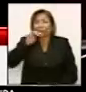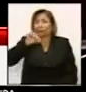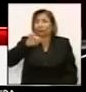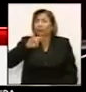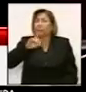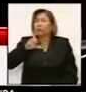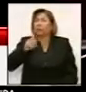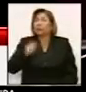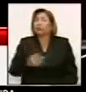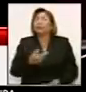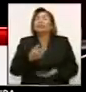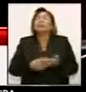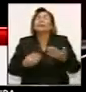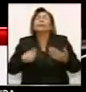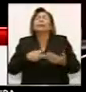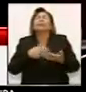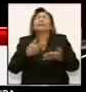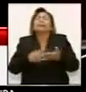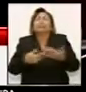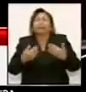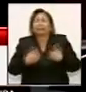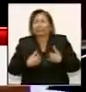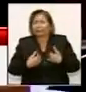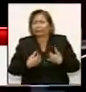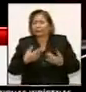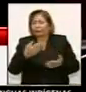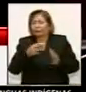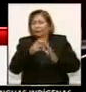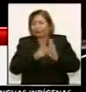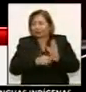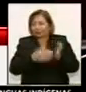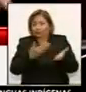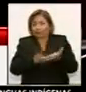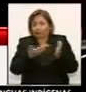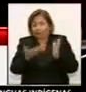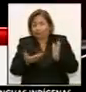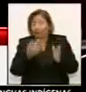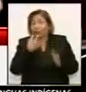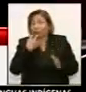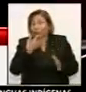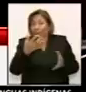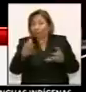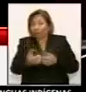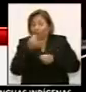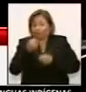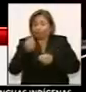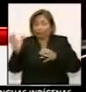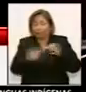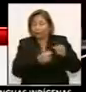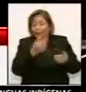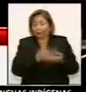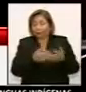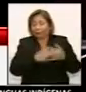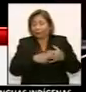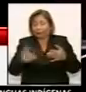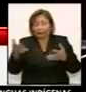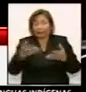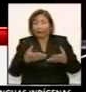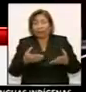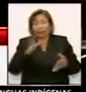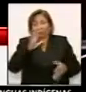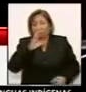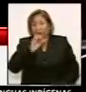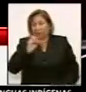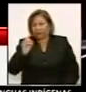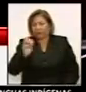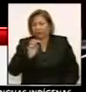¿Y qué es la posición que teníamos nosotros, por lo menos la que tenía yo y la que se planteó? Habiendo dicho que se embargaba, se allanaba, impedimento de salida, me ponen